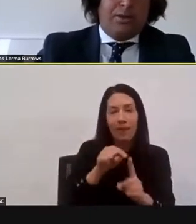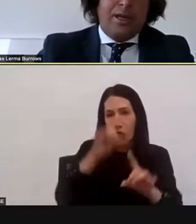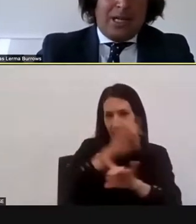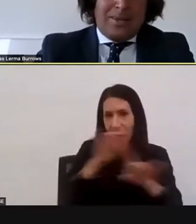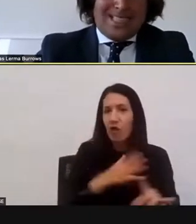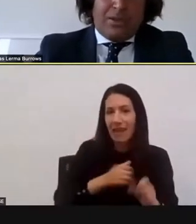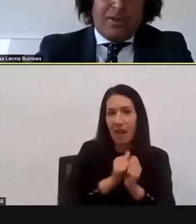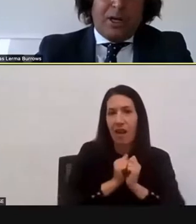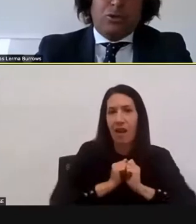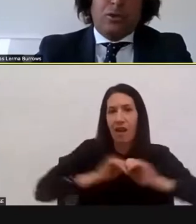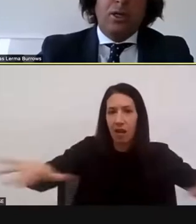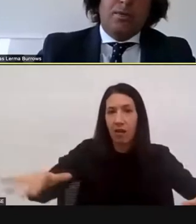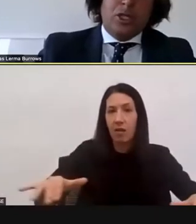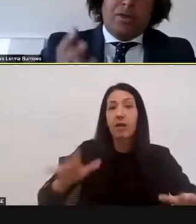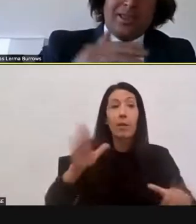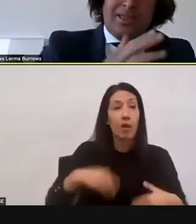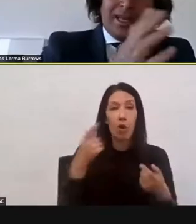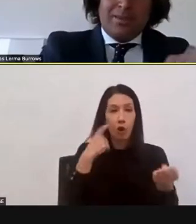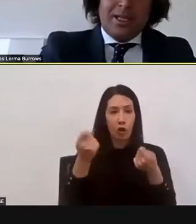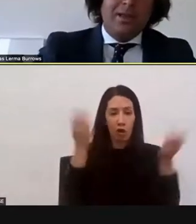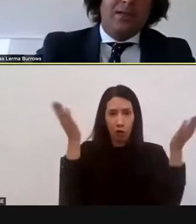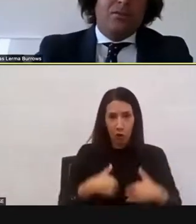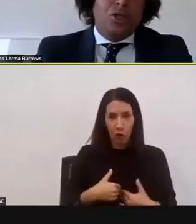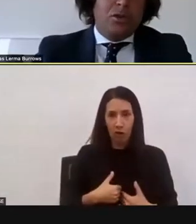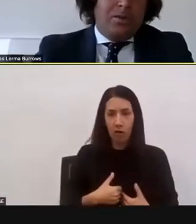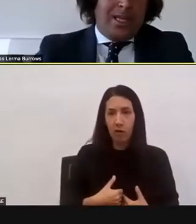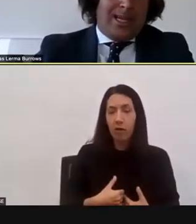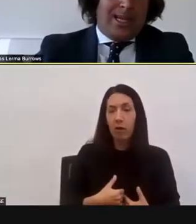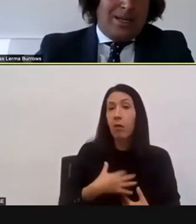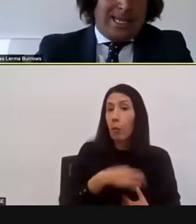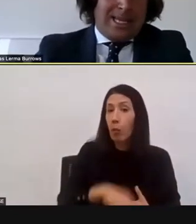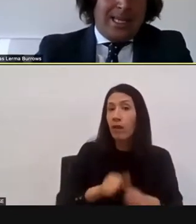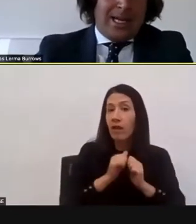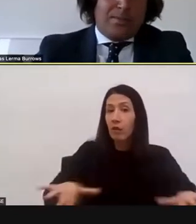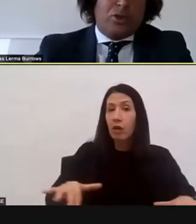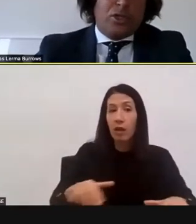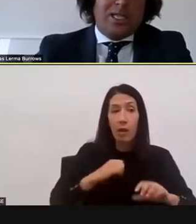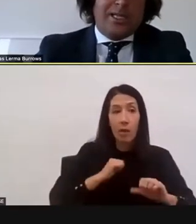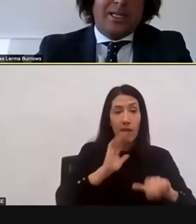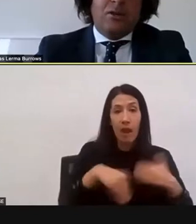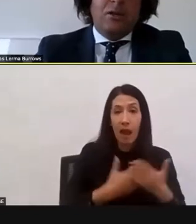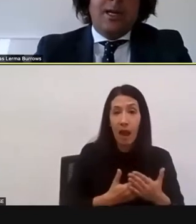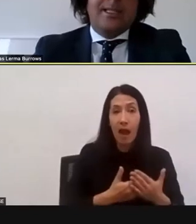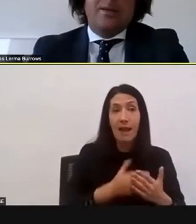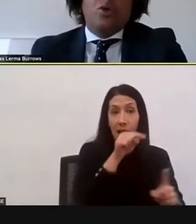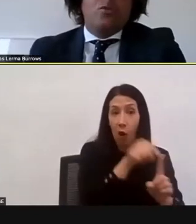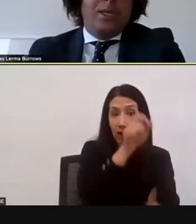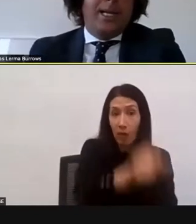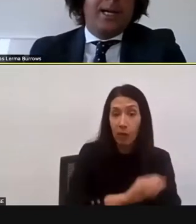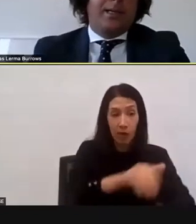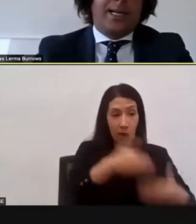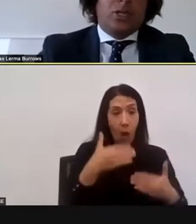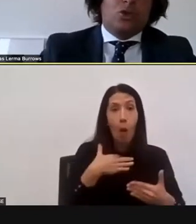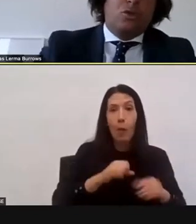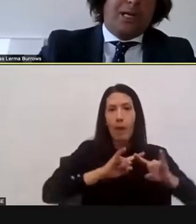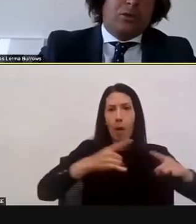perpetuidad. Además, carece de control de su zigzagueante difusión. Desde que el mensaje llega a las manos de su destinatario, este se puede multiplicar,